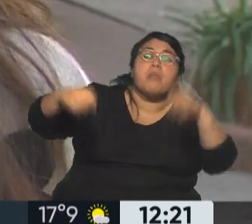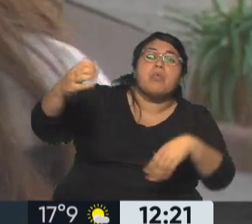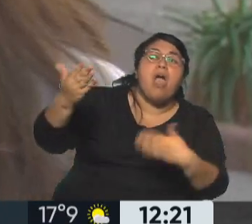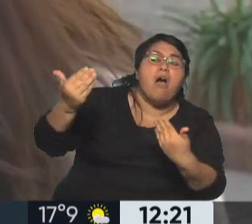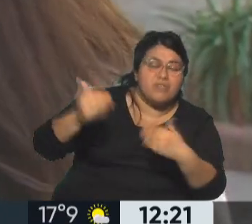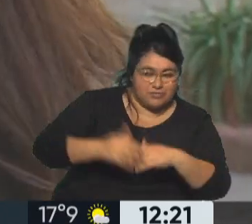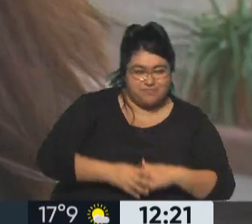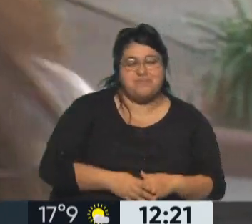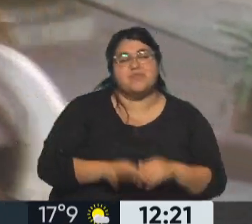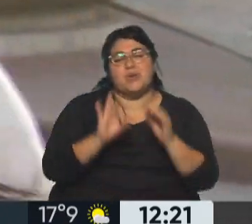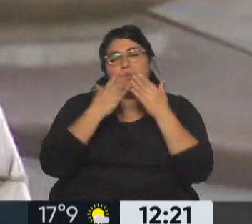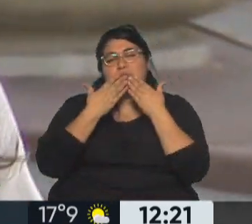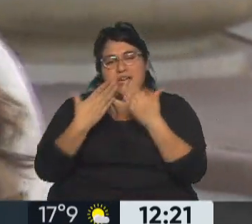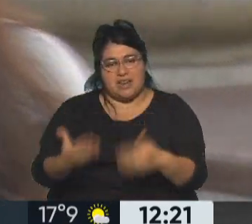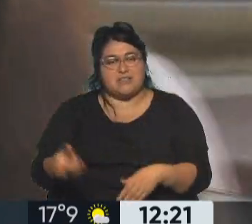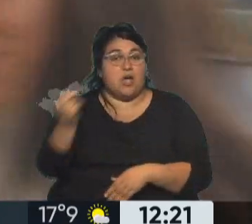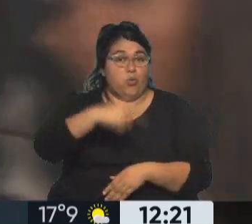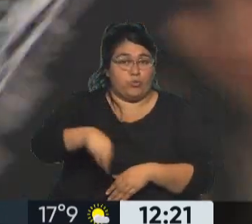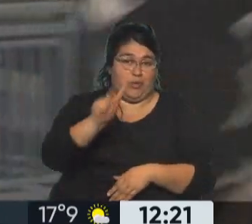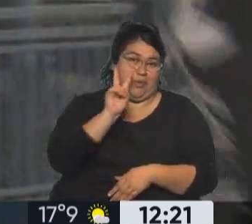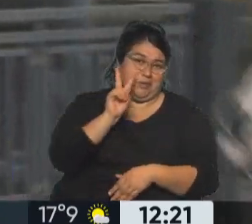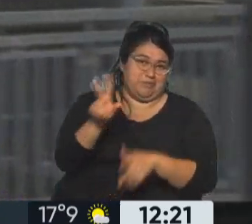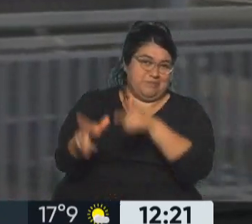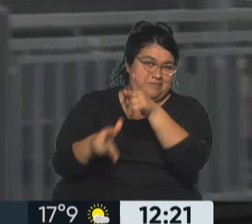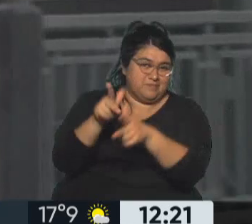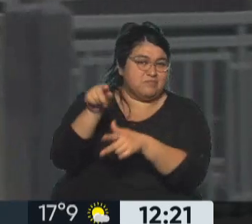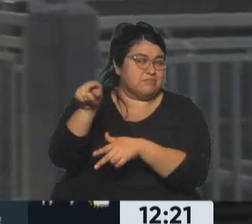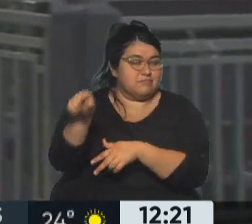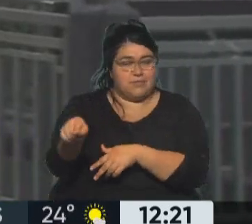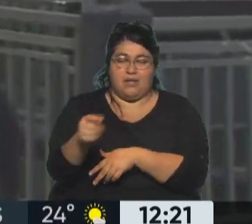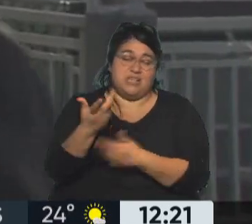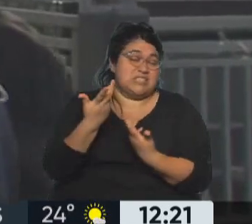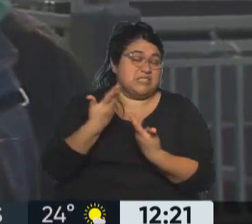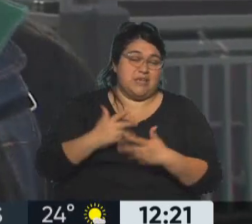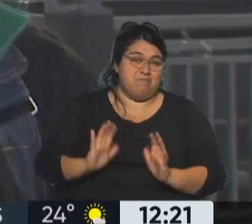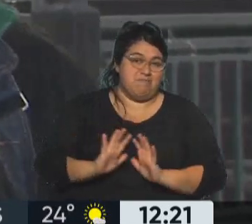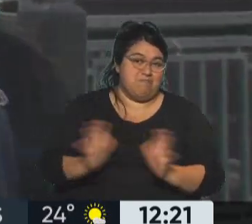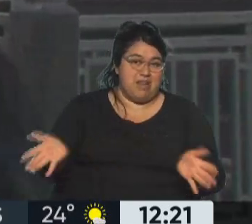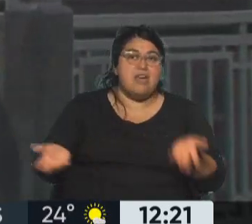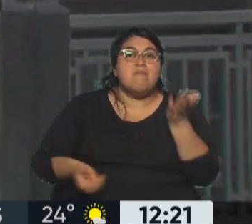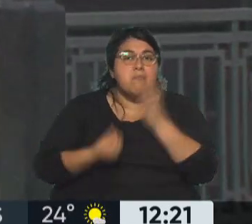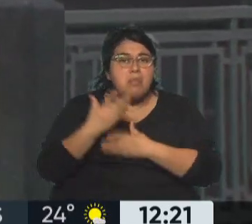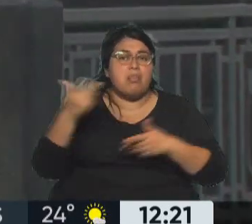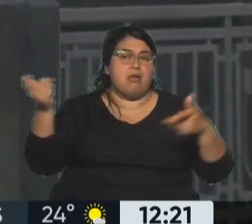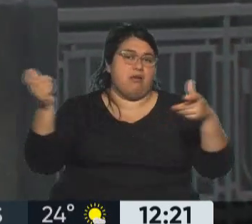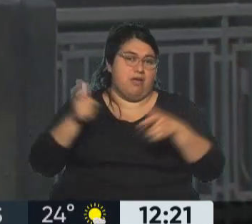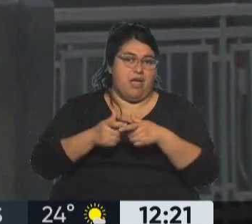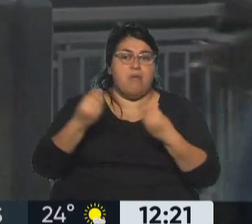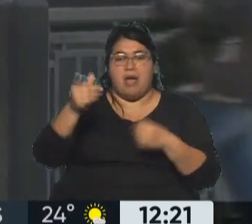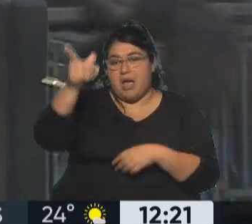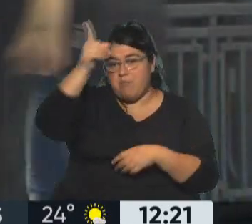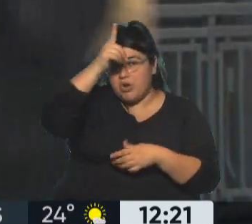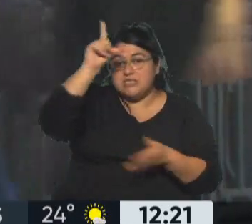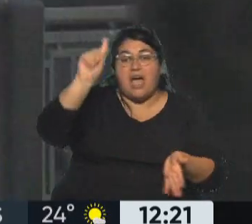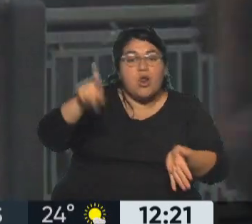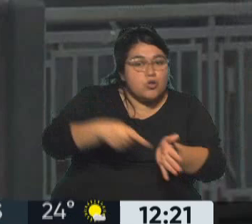Muchísimas gracias, legisladora. Bueno, ustedes estaban escuchando. Es muy simple que funcione este comité justamente para que la policía de